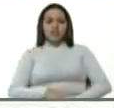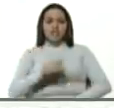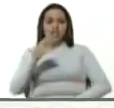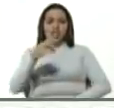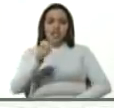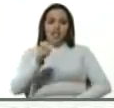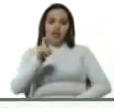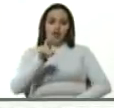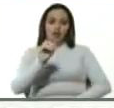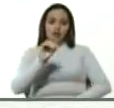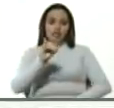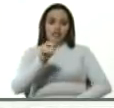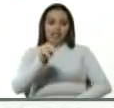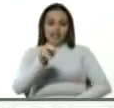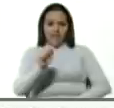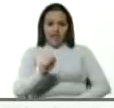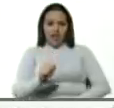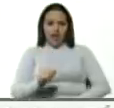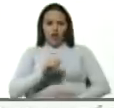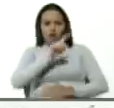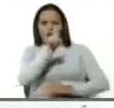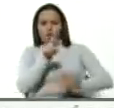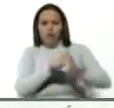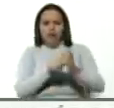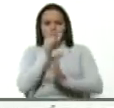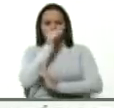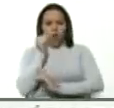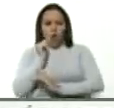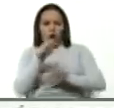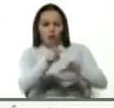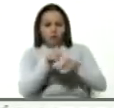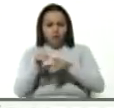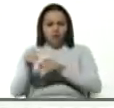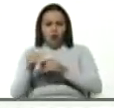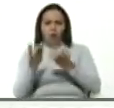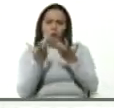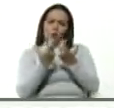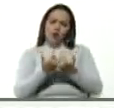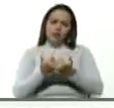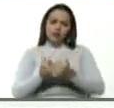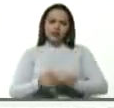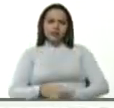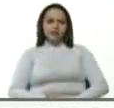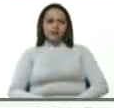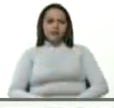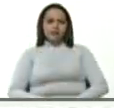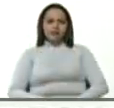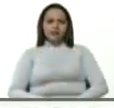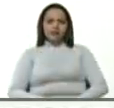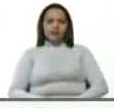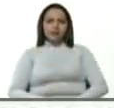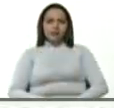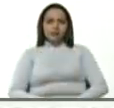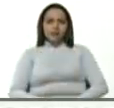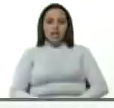desde nuestra llegada al Ministerio Público en casos de droga, hemos presentado nada más y nada menos, vean esto,